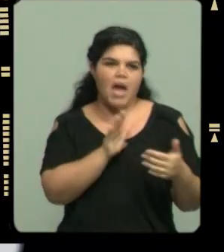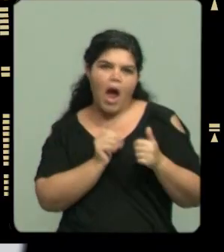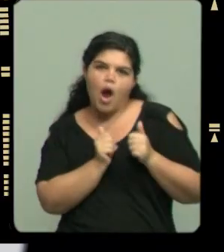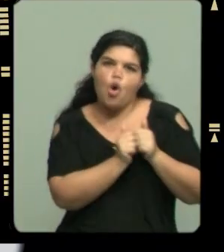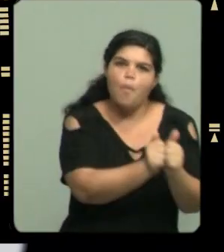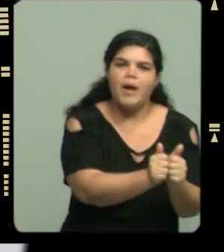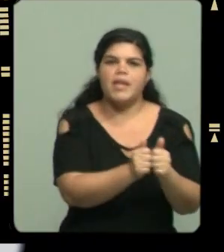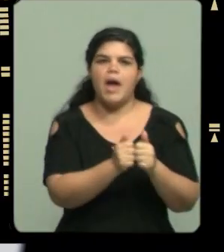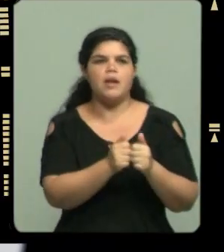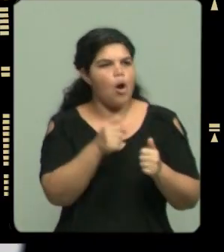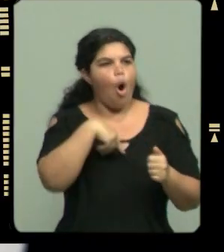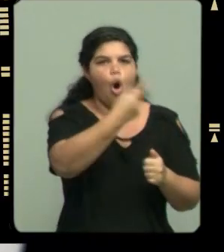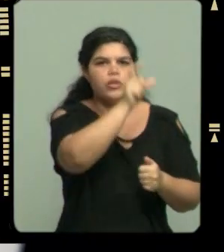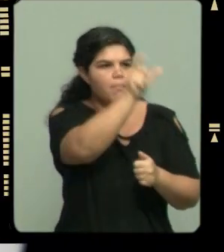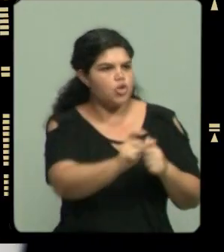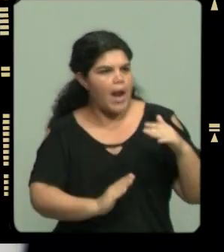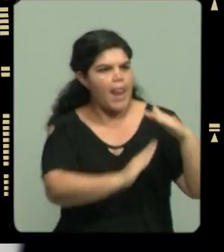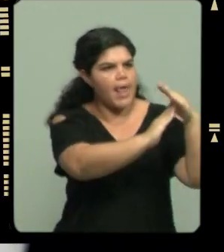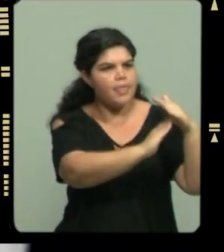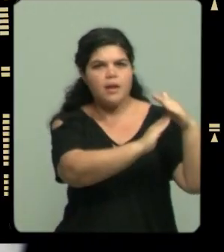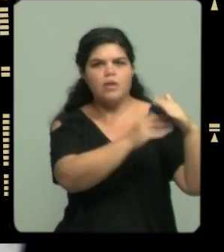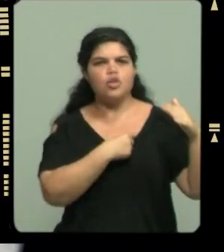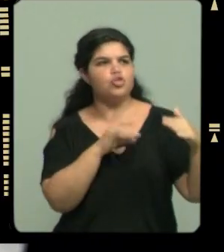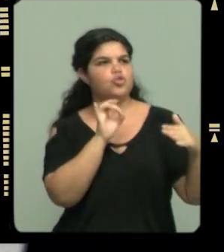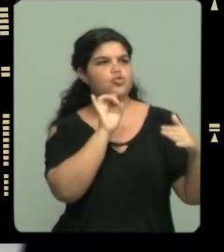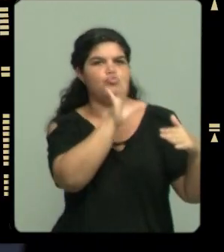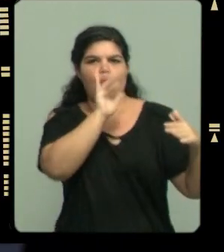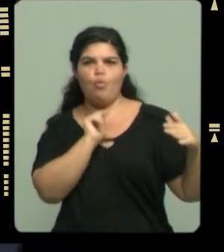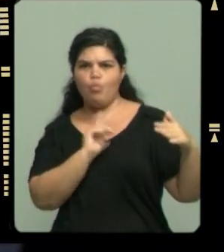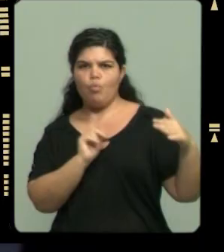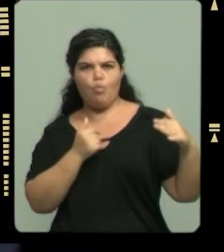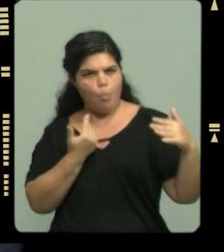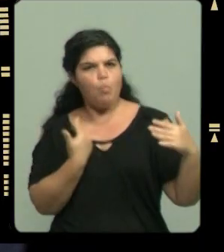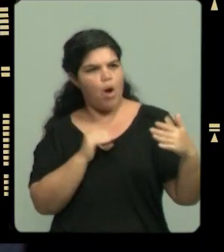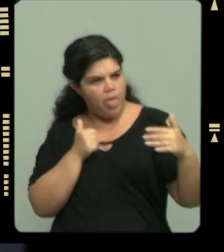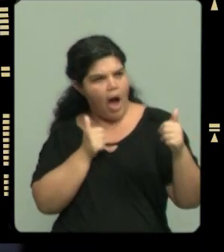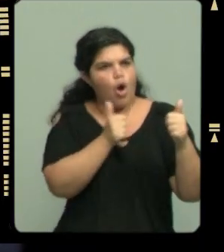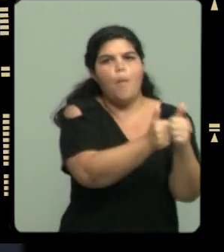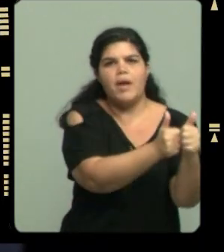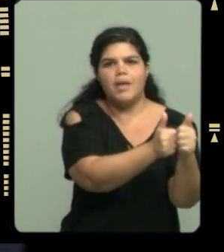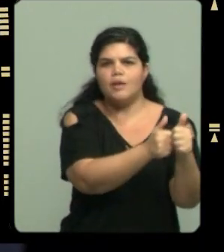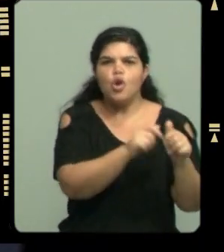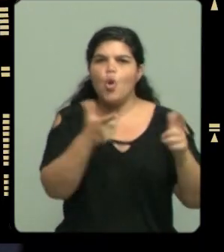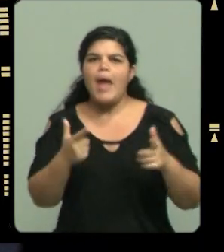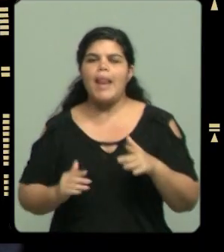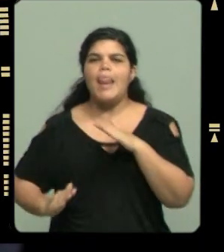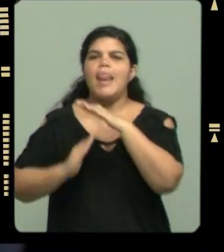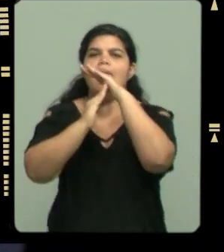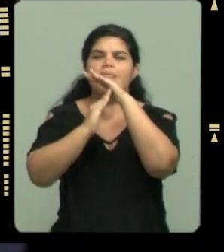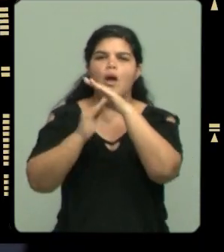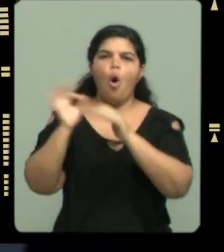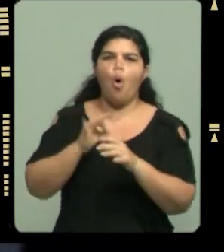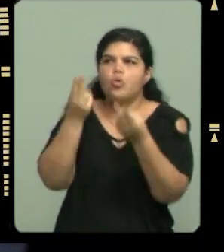saber acompañar y apoyar a diferentes líderes que tomen también el rol y no tener una mirada tan verticalista que o soy líder o soy